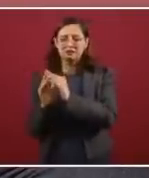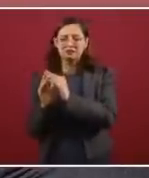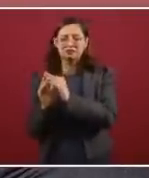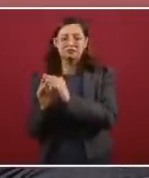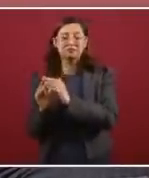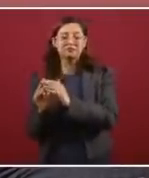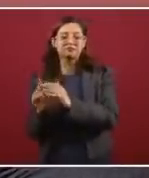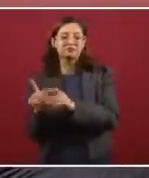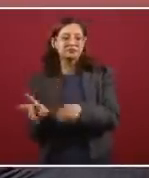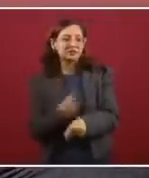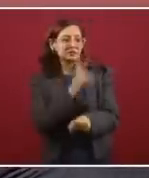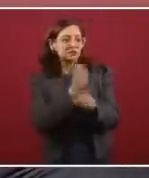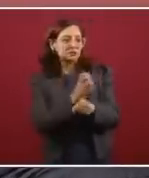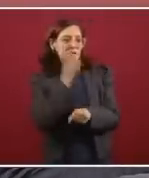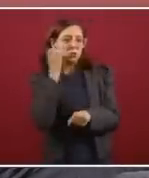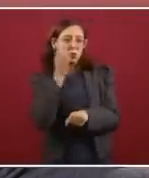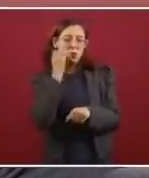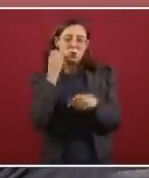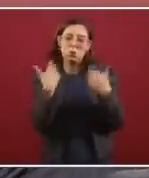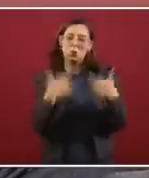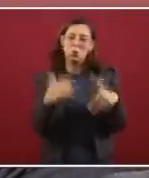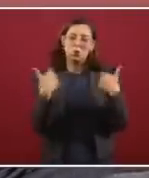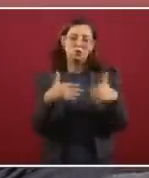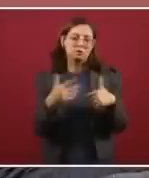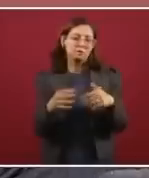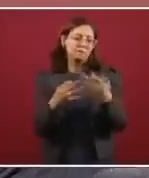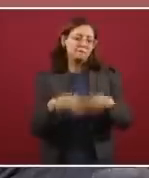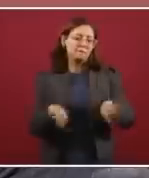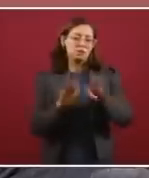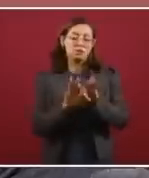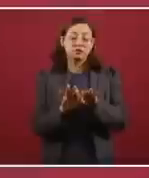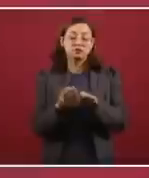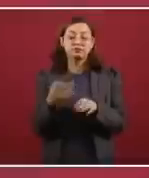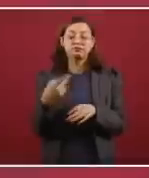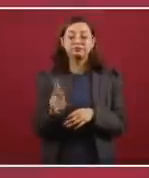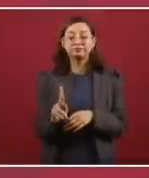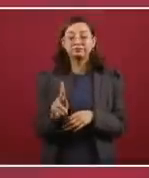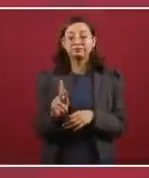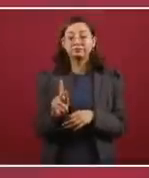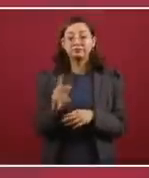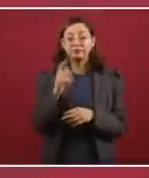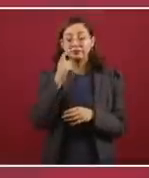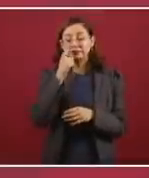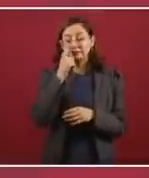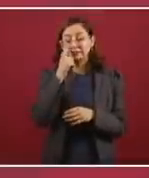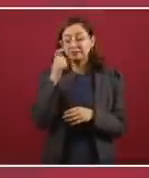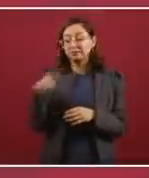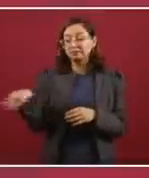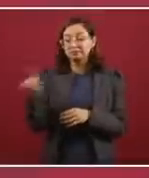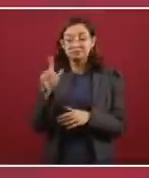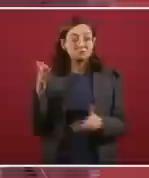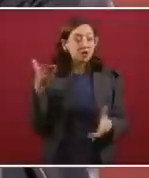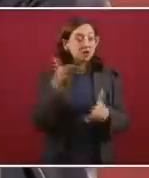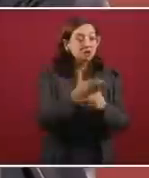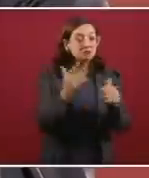La escuela es fundamental, pero si no pueden llegar a ese segundo hogar, ¿a dónde van?